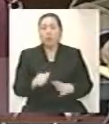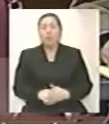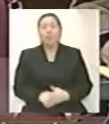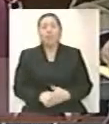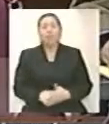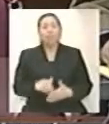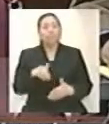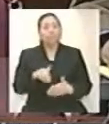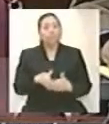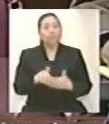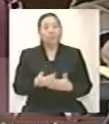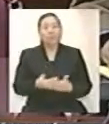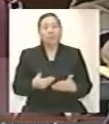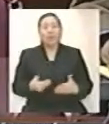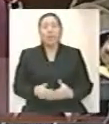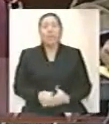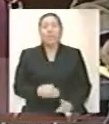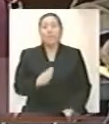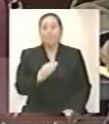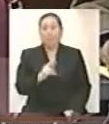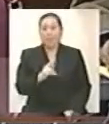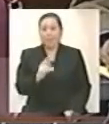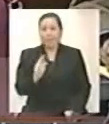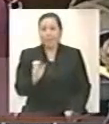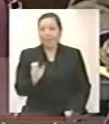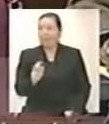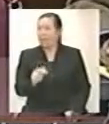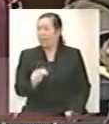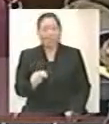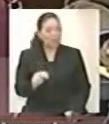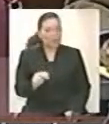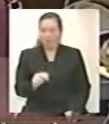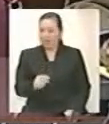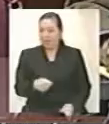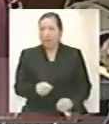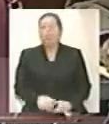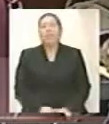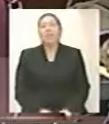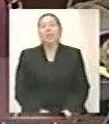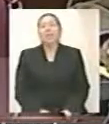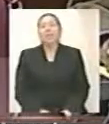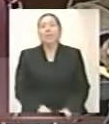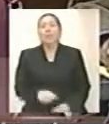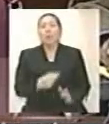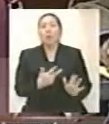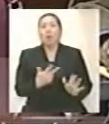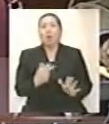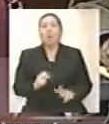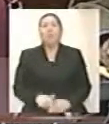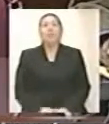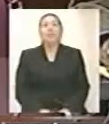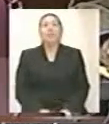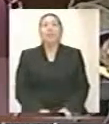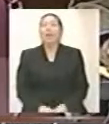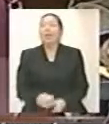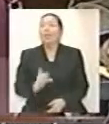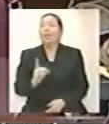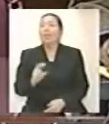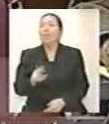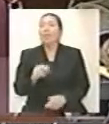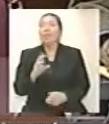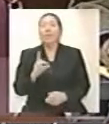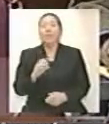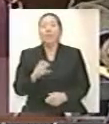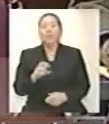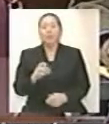la candidatura presidencial de Alfonso Barrantes, mas no se logra la unidad. En 1980, Dahmer es elegido